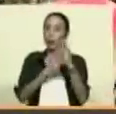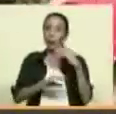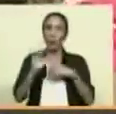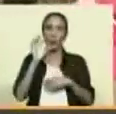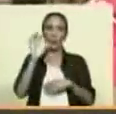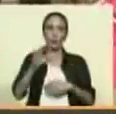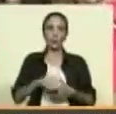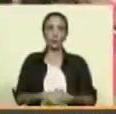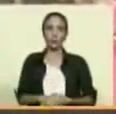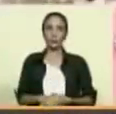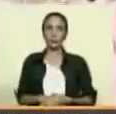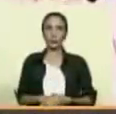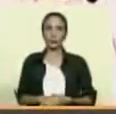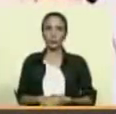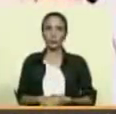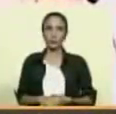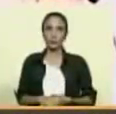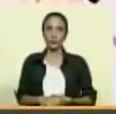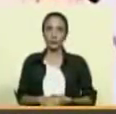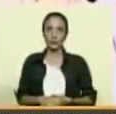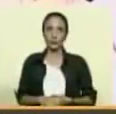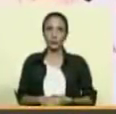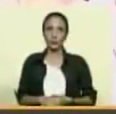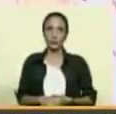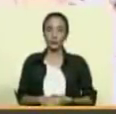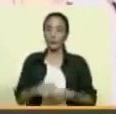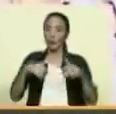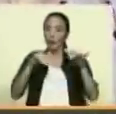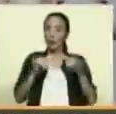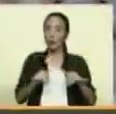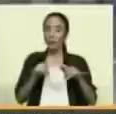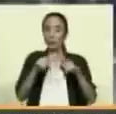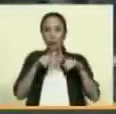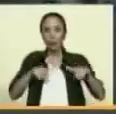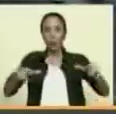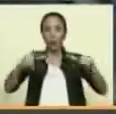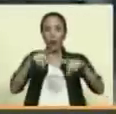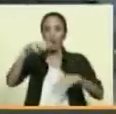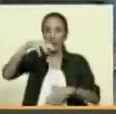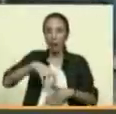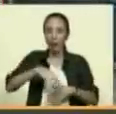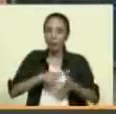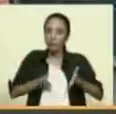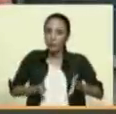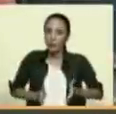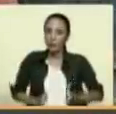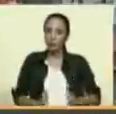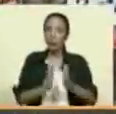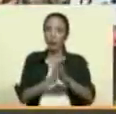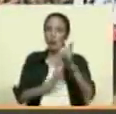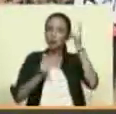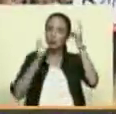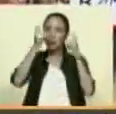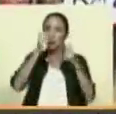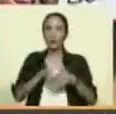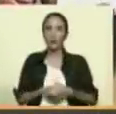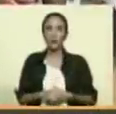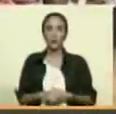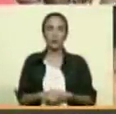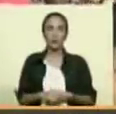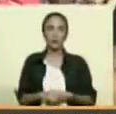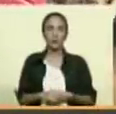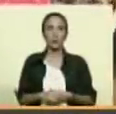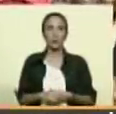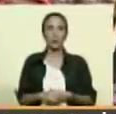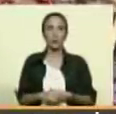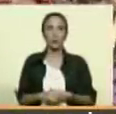América. De esta tierra surgió el hombre que despertó la historia, el